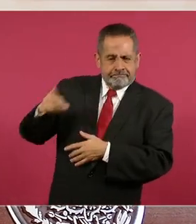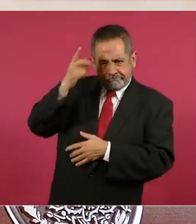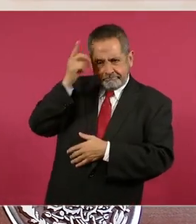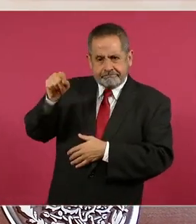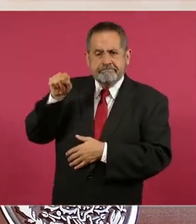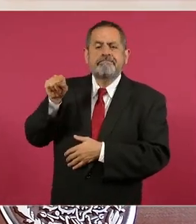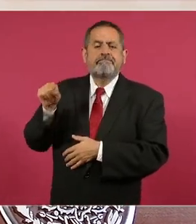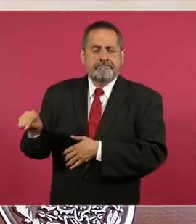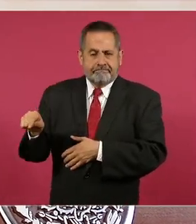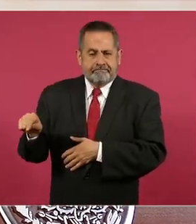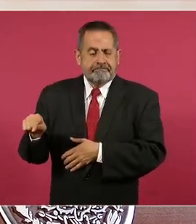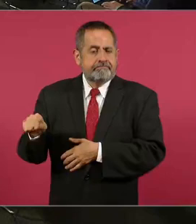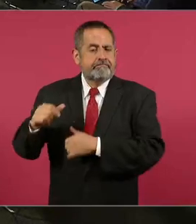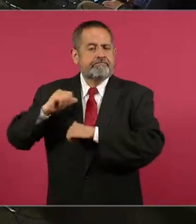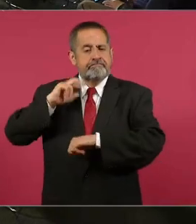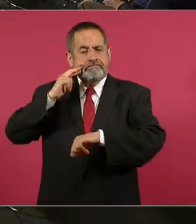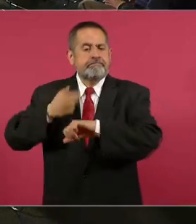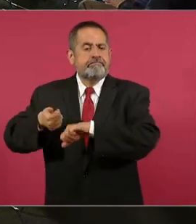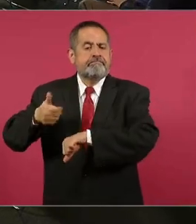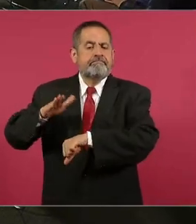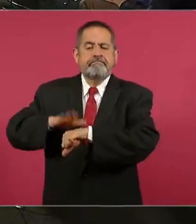va a administrar